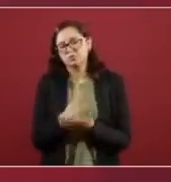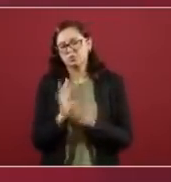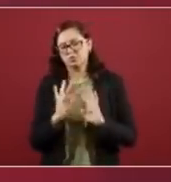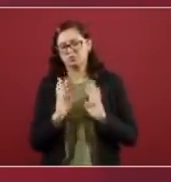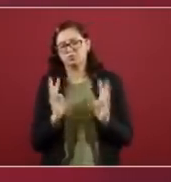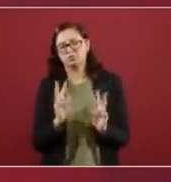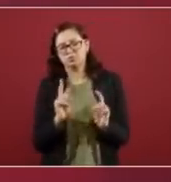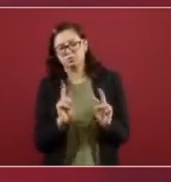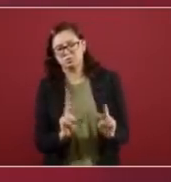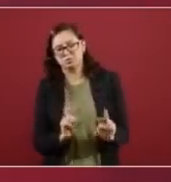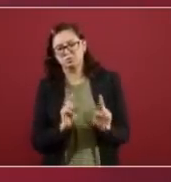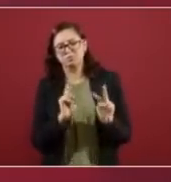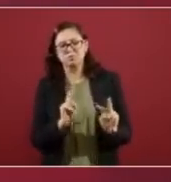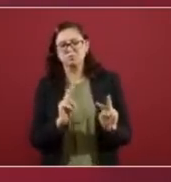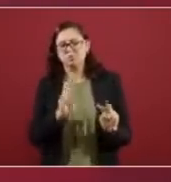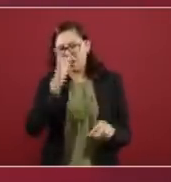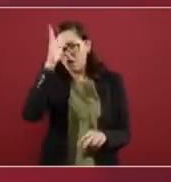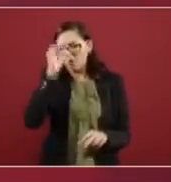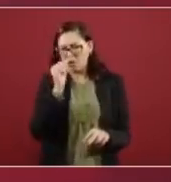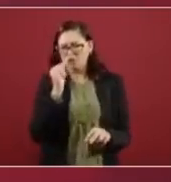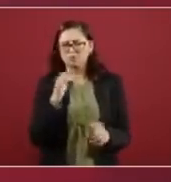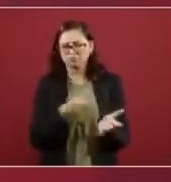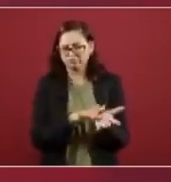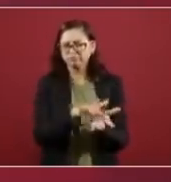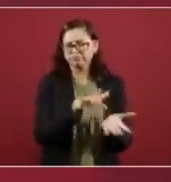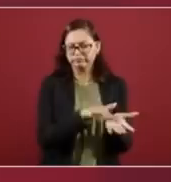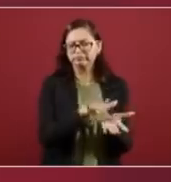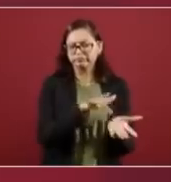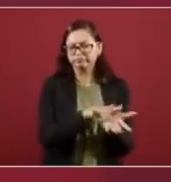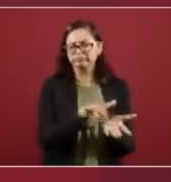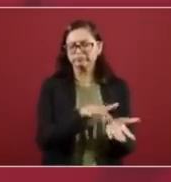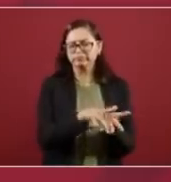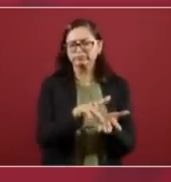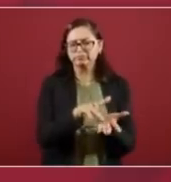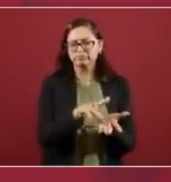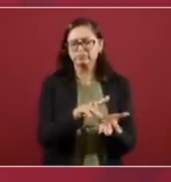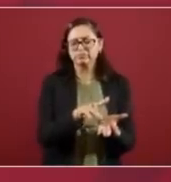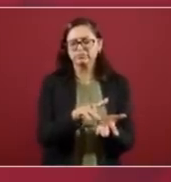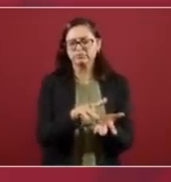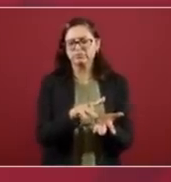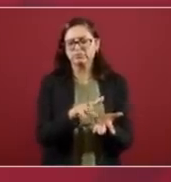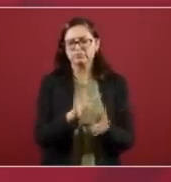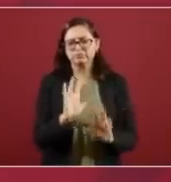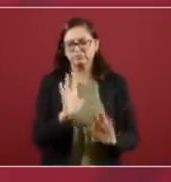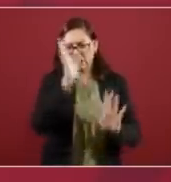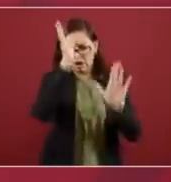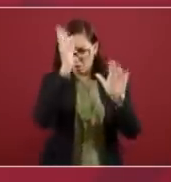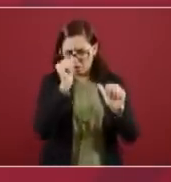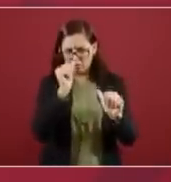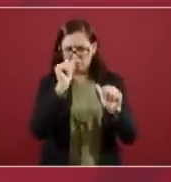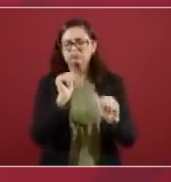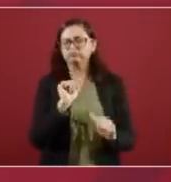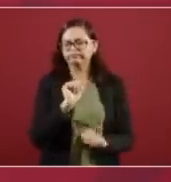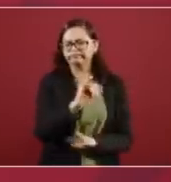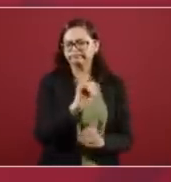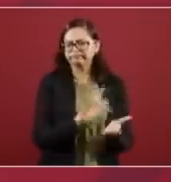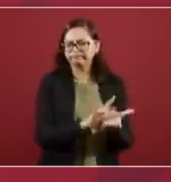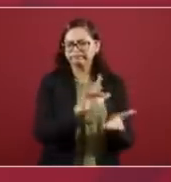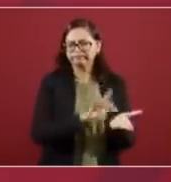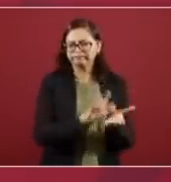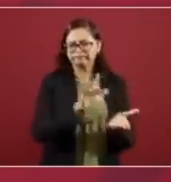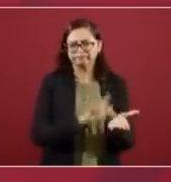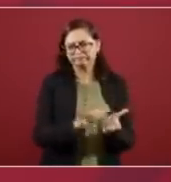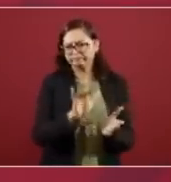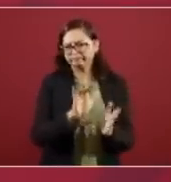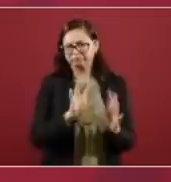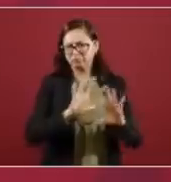apoyar lo que se pactó en todos